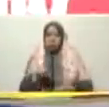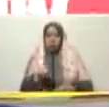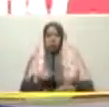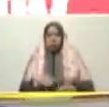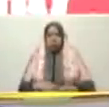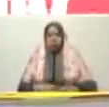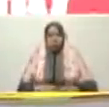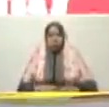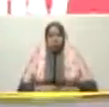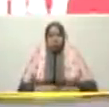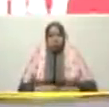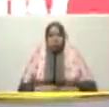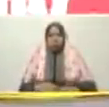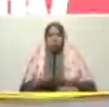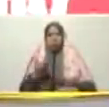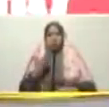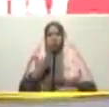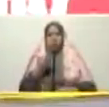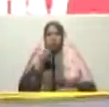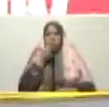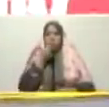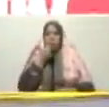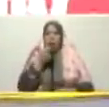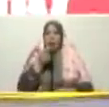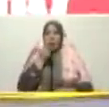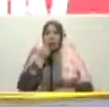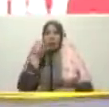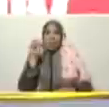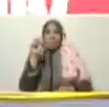debe ser el picante que le echaron al papelón